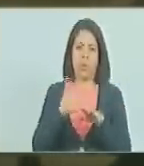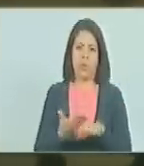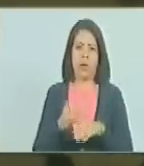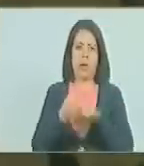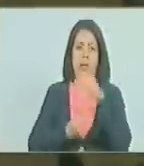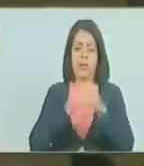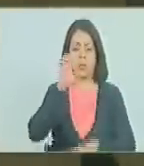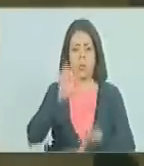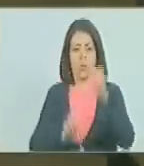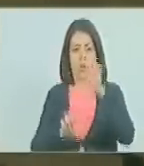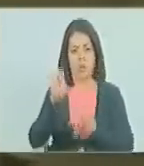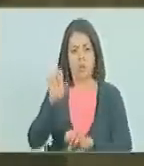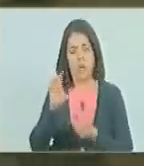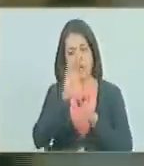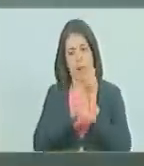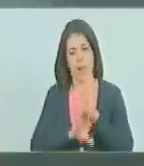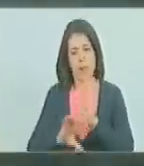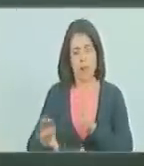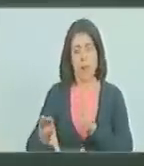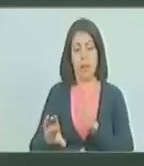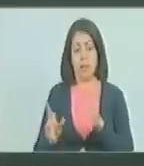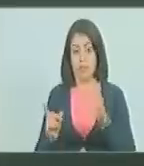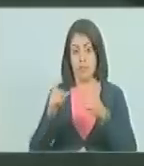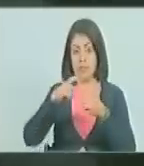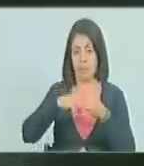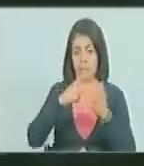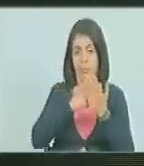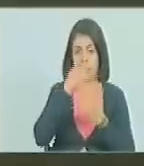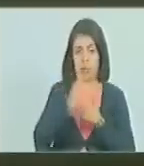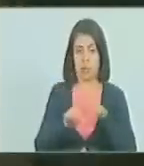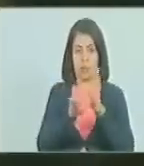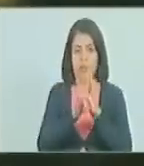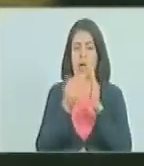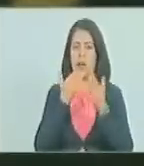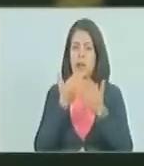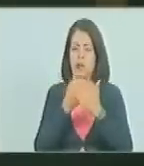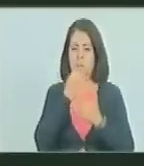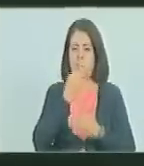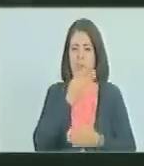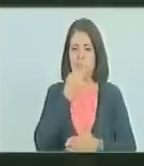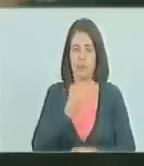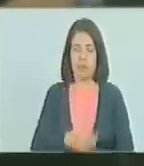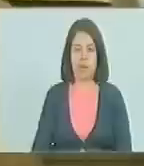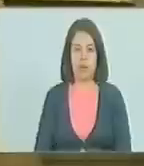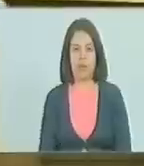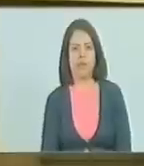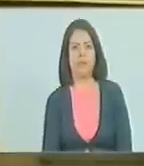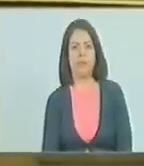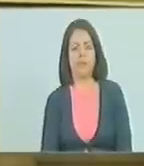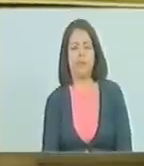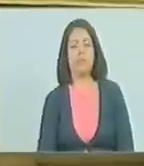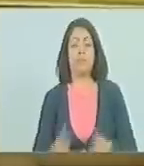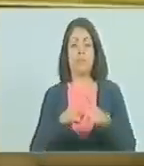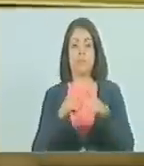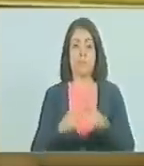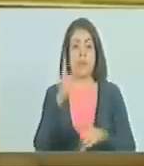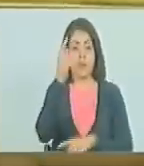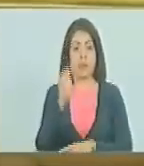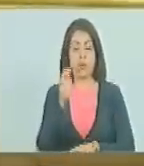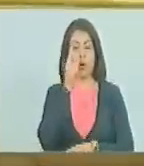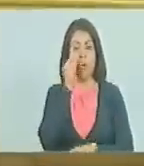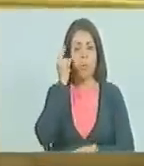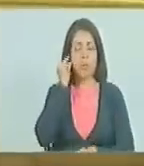una revisión de los capítulos inherentes a este proyecto de ley. Gracias, buenas tardes. En consideración, las